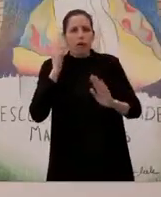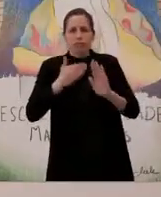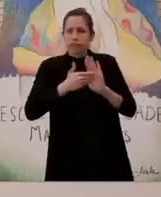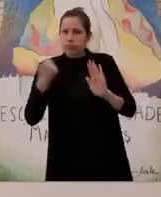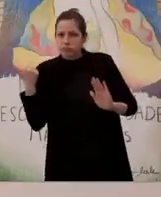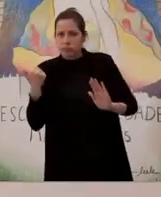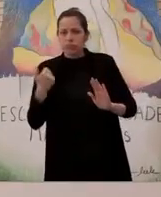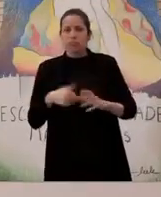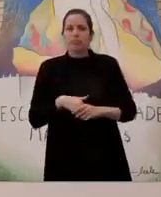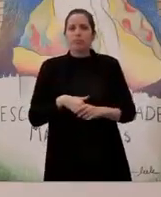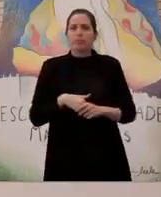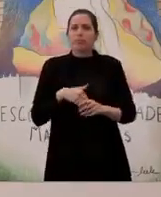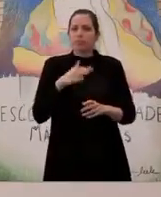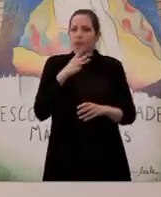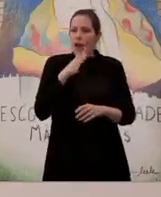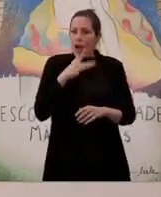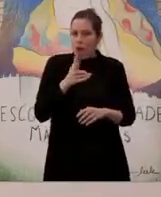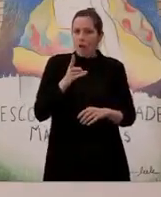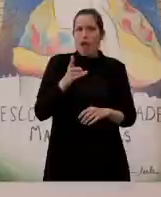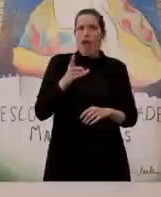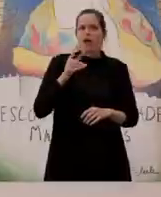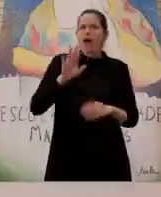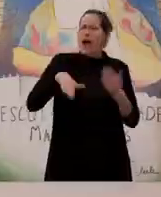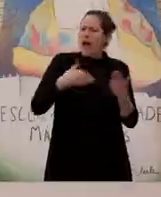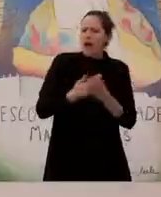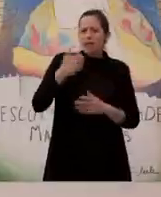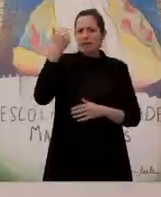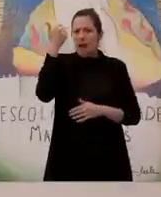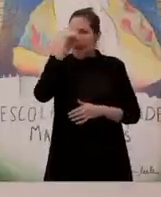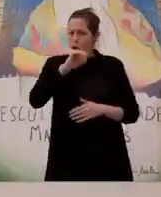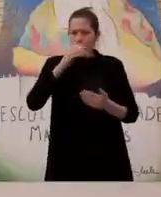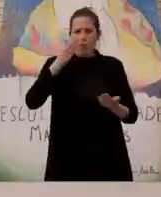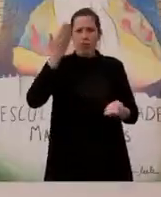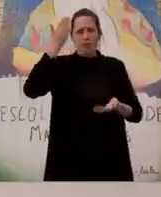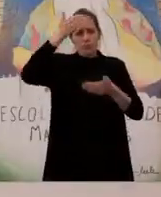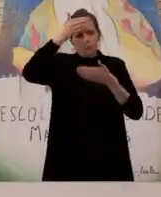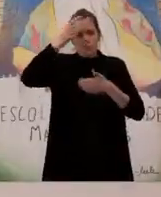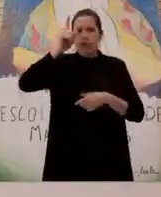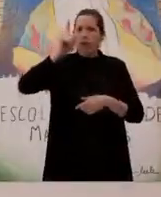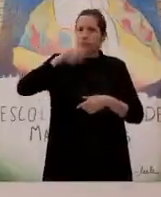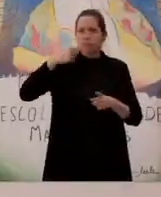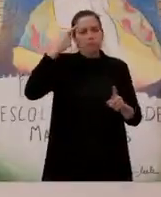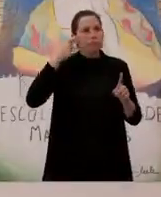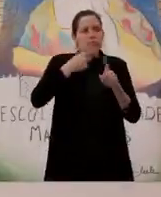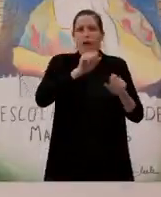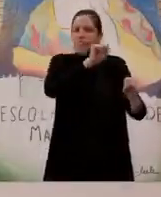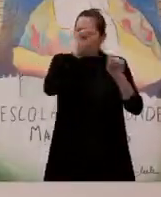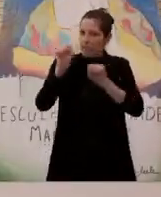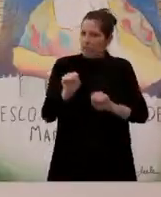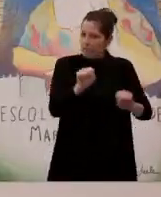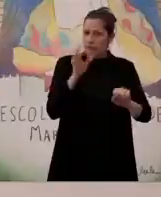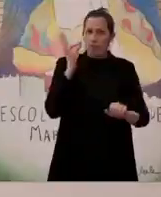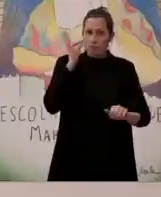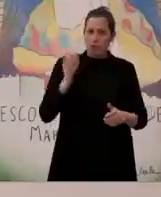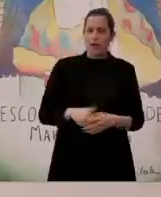hombres que también ponen a burka para defenderlas entonces eso que me anima porque peor no puede ser también Sé que